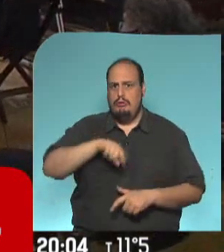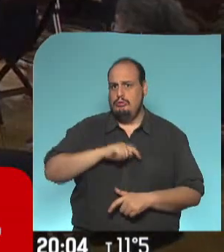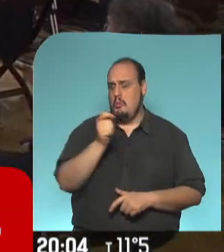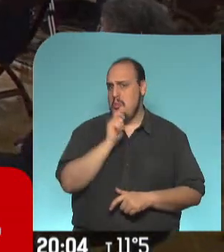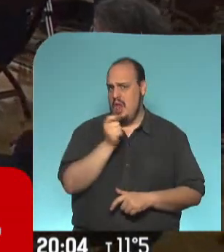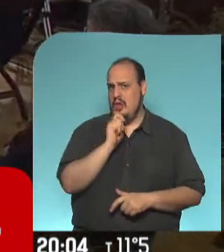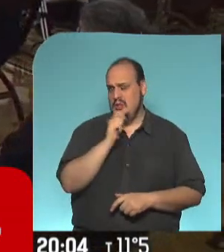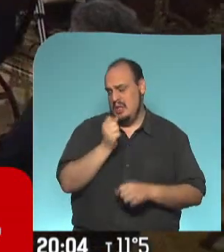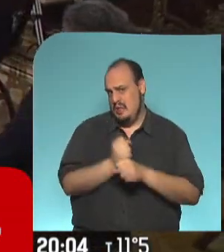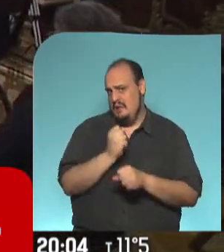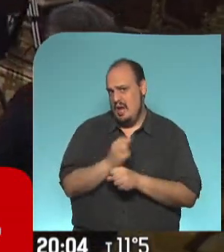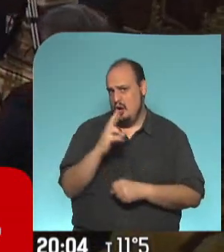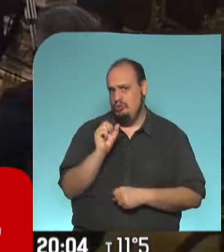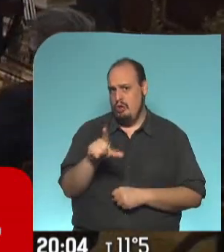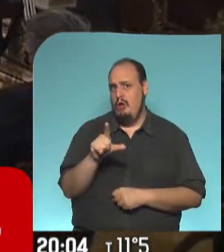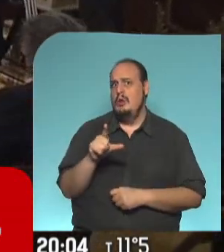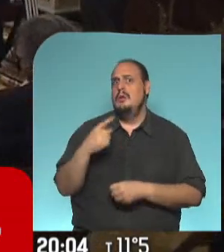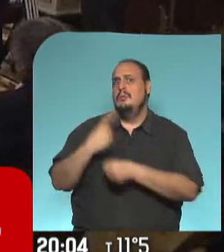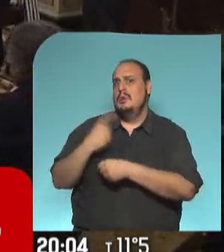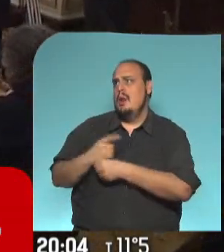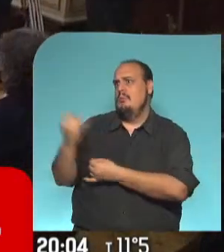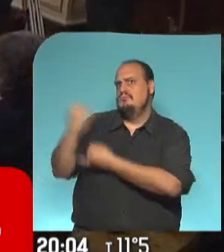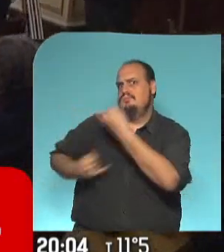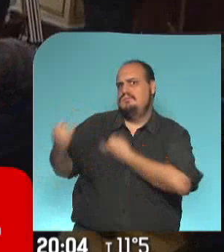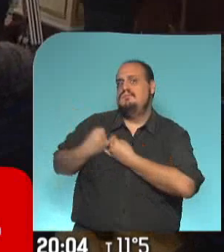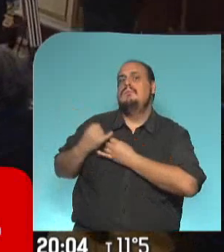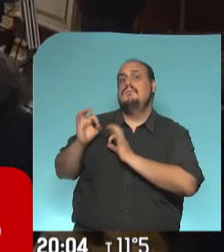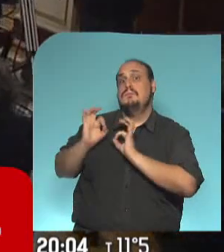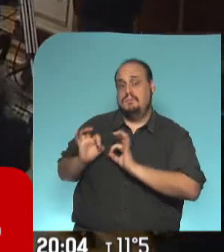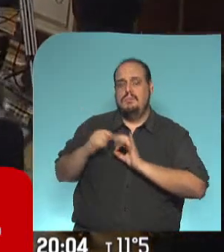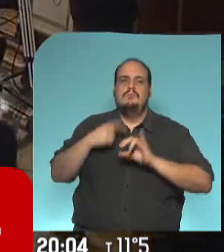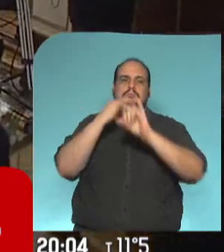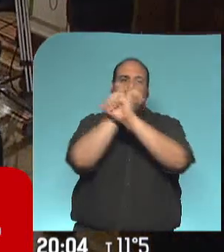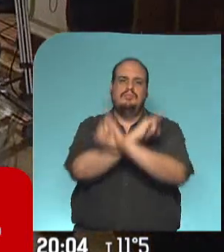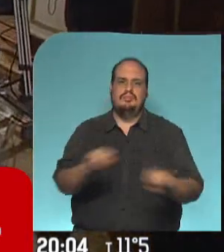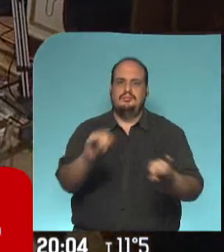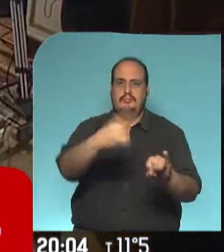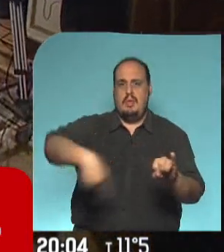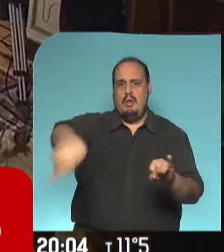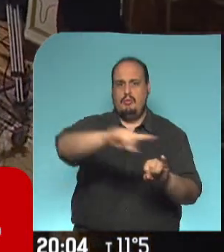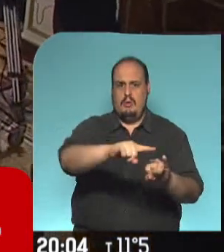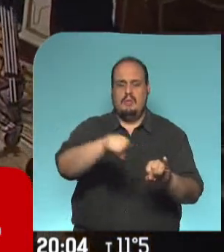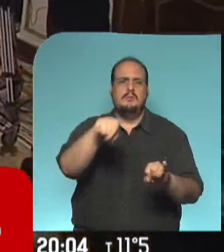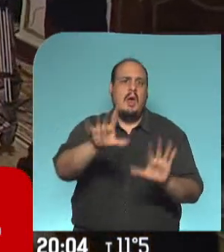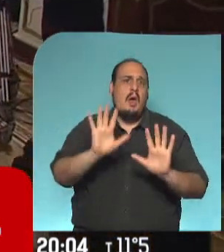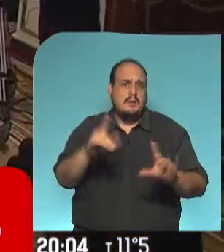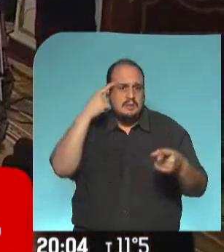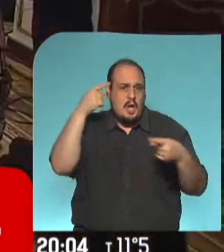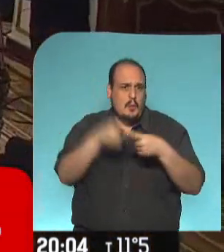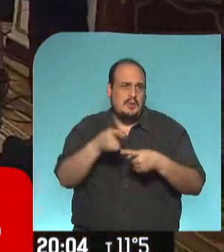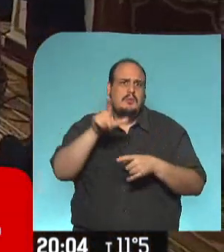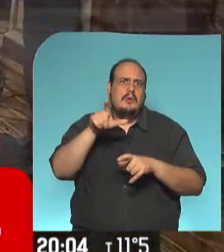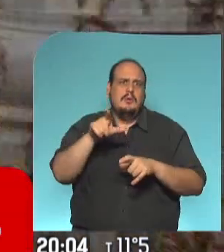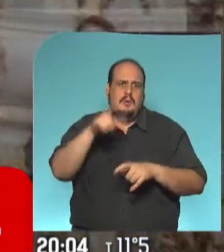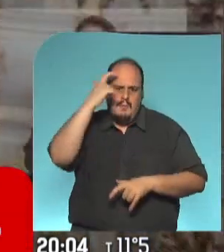labor periodística, a informarnos para informar. Si esa es siempre la misión del